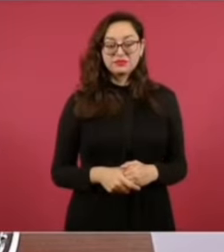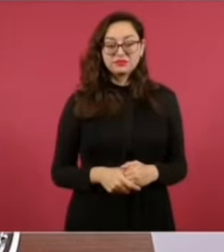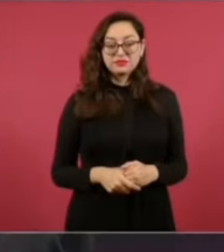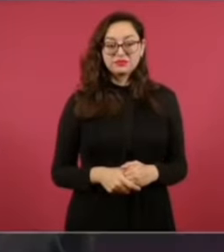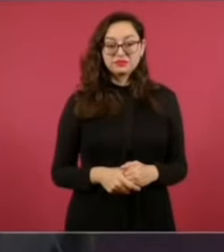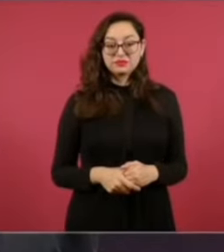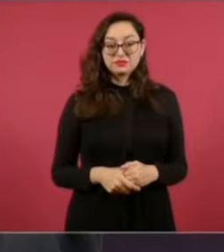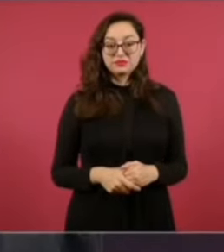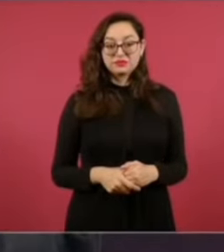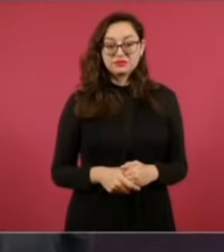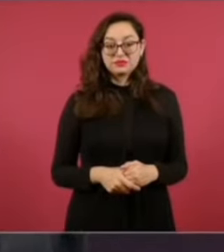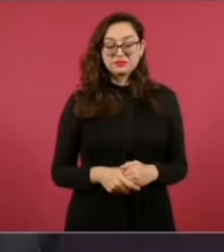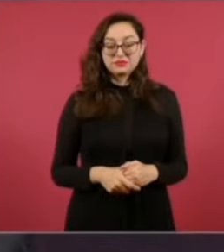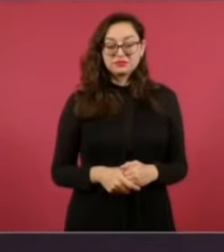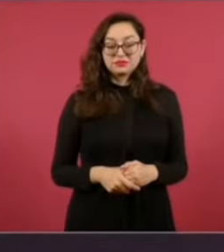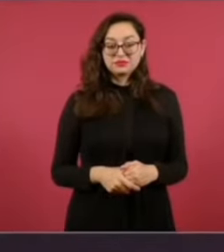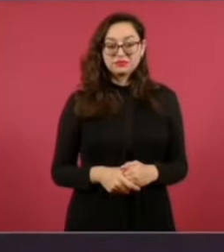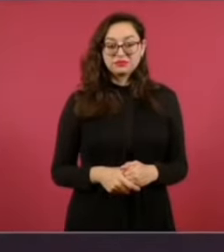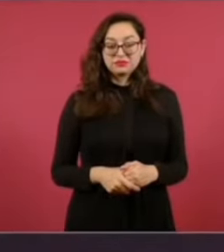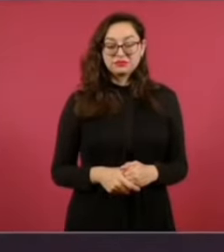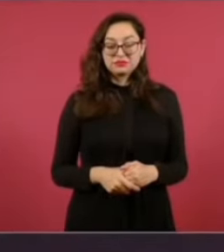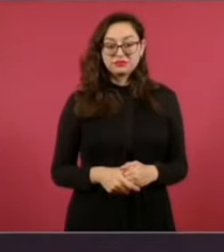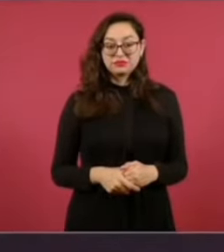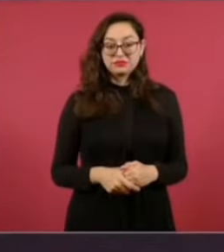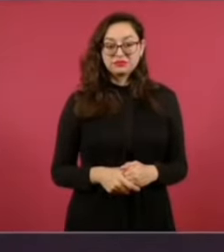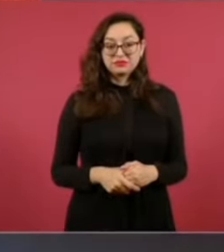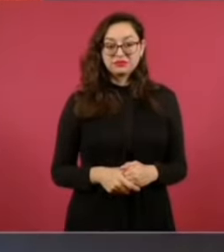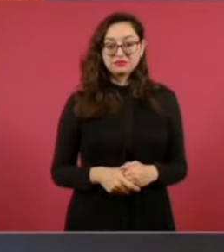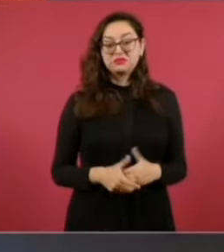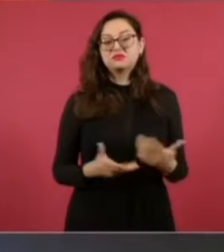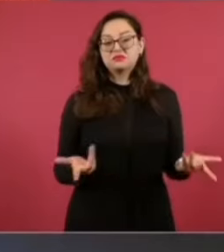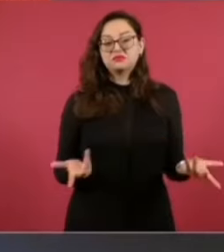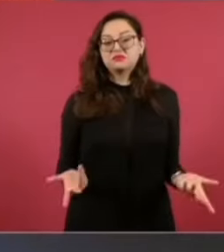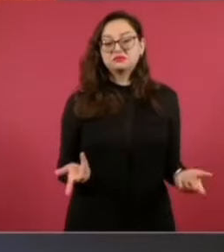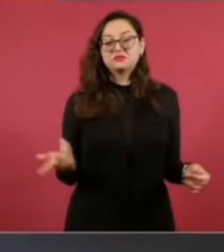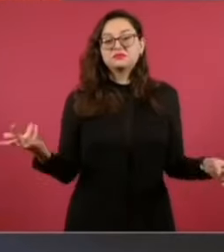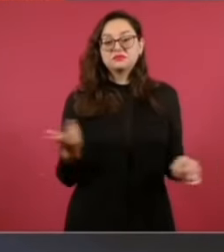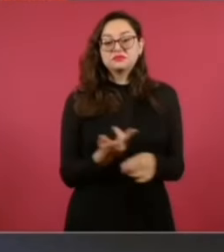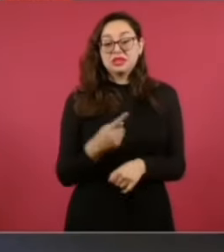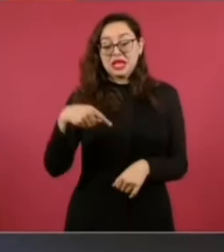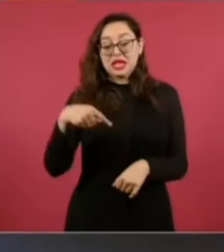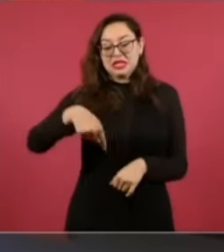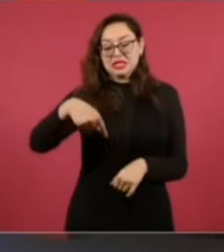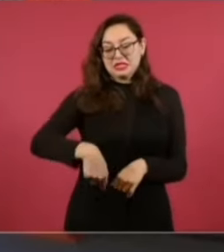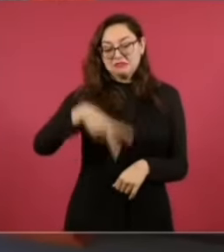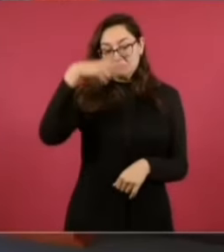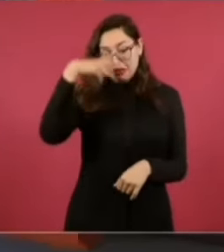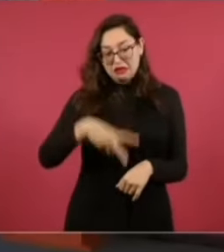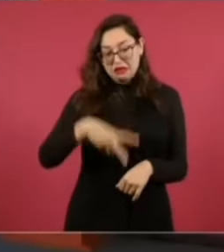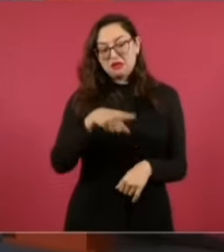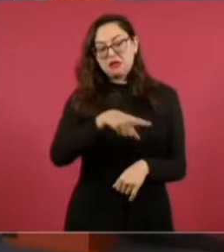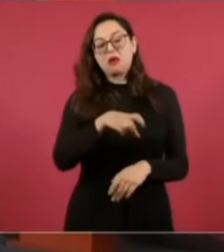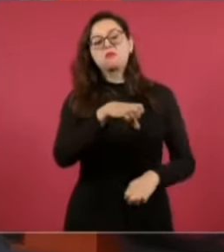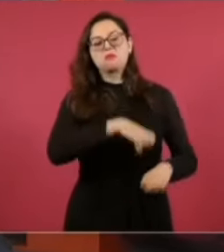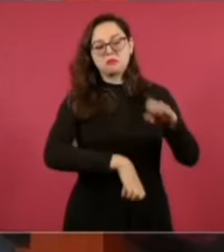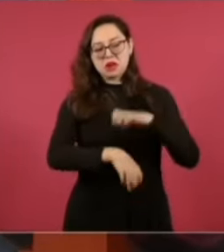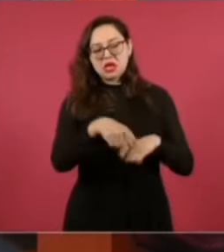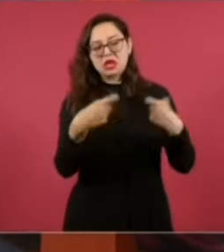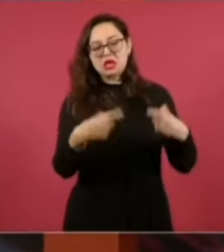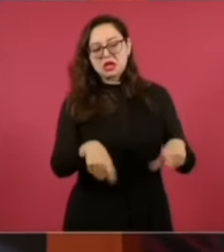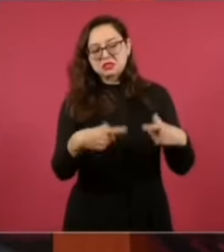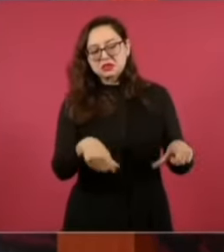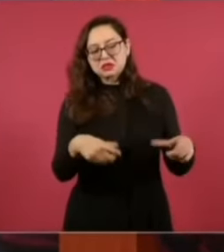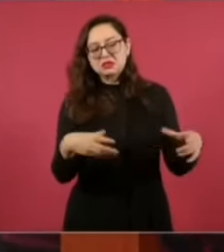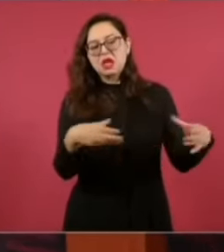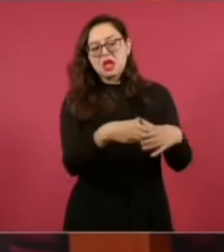surge de aquí, pues. Lo pagan aquí, es Claudio y los